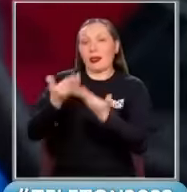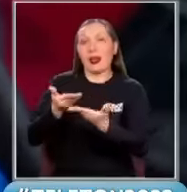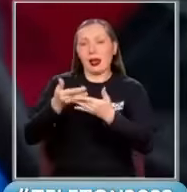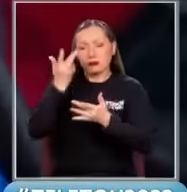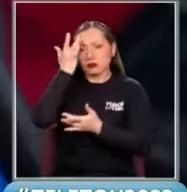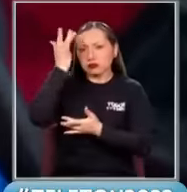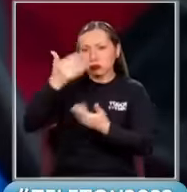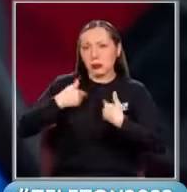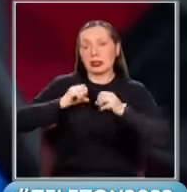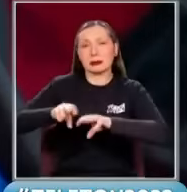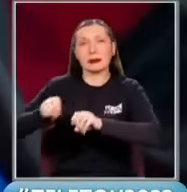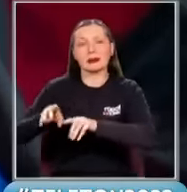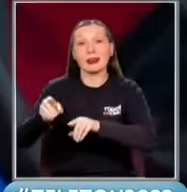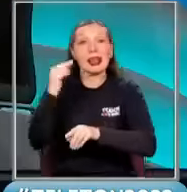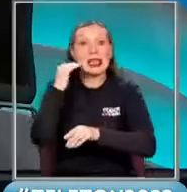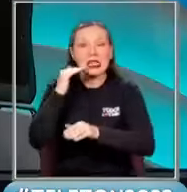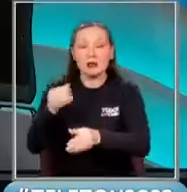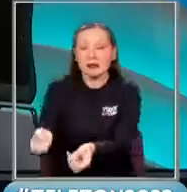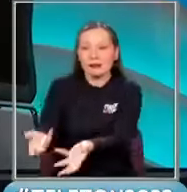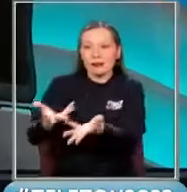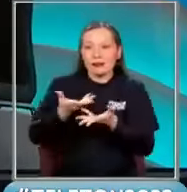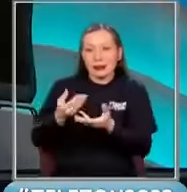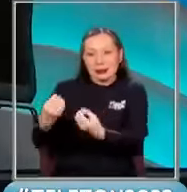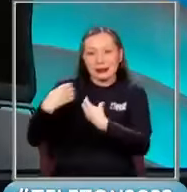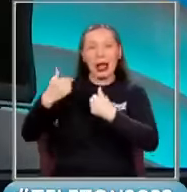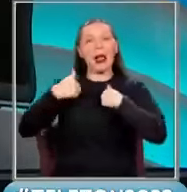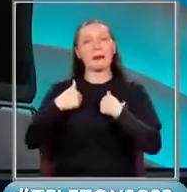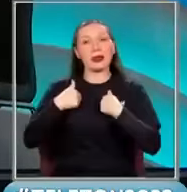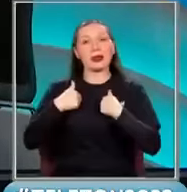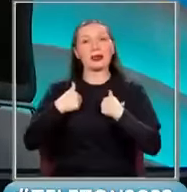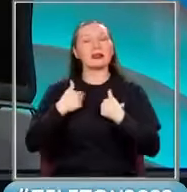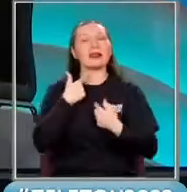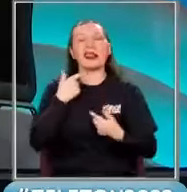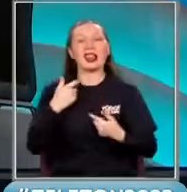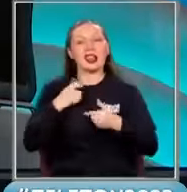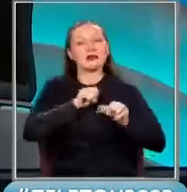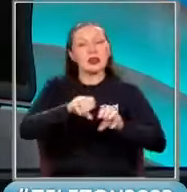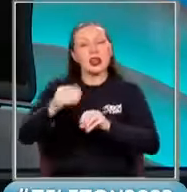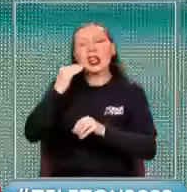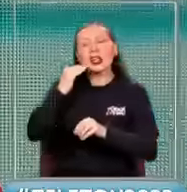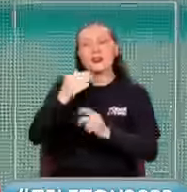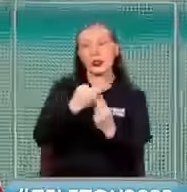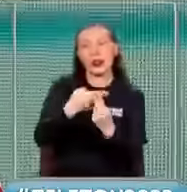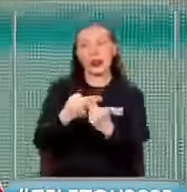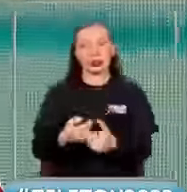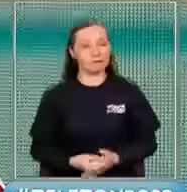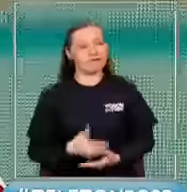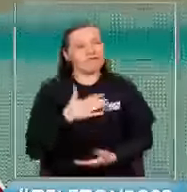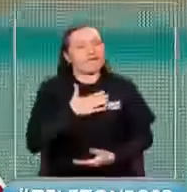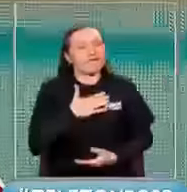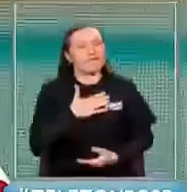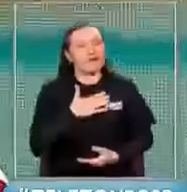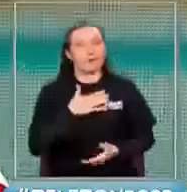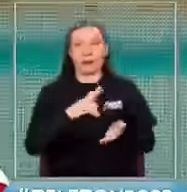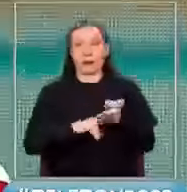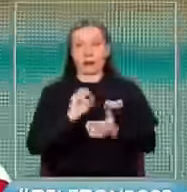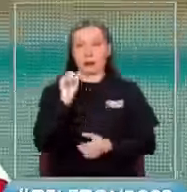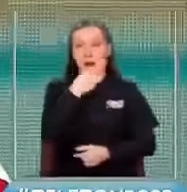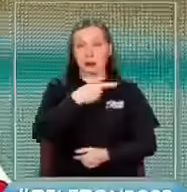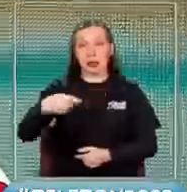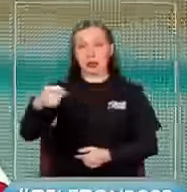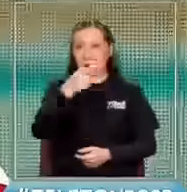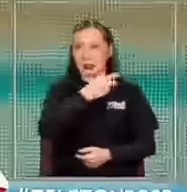mis conocimientos, sino que ellos me están enseñando a mí. ¿Qué te han enseñado los niños de Teletón? O sea, yo las primeras